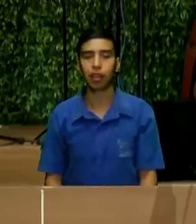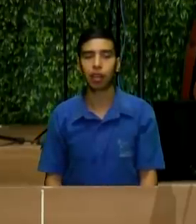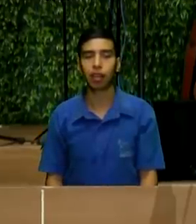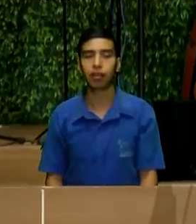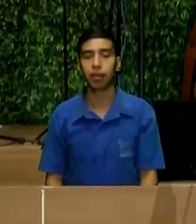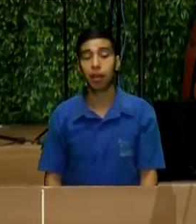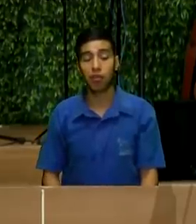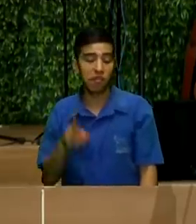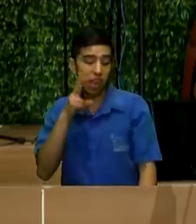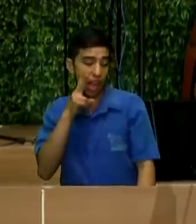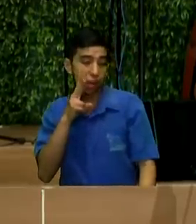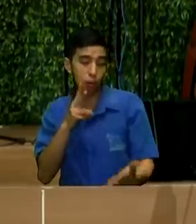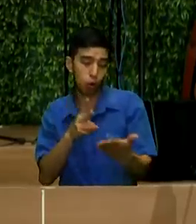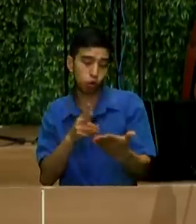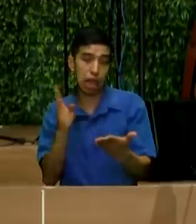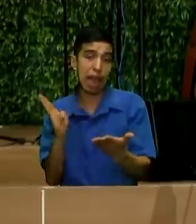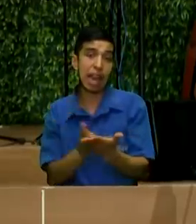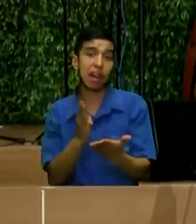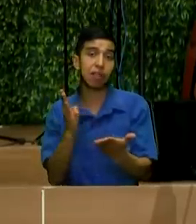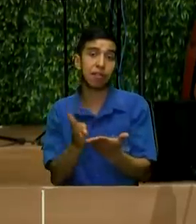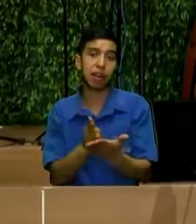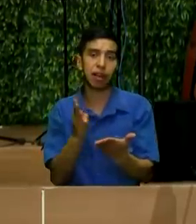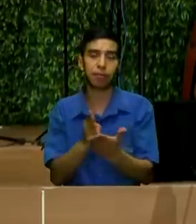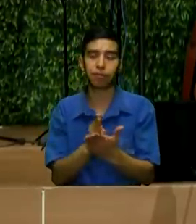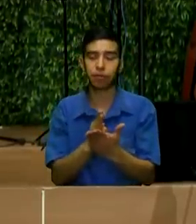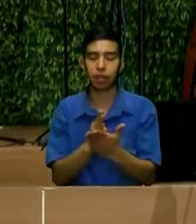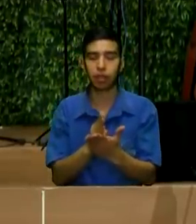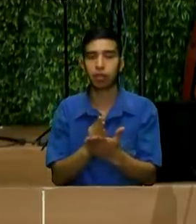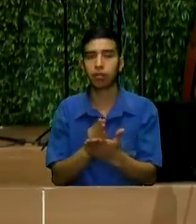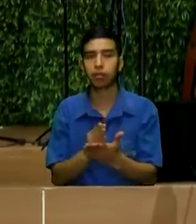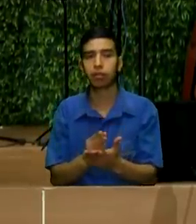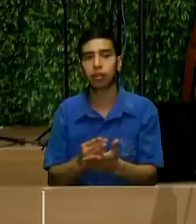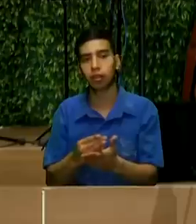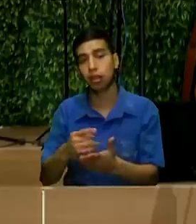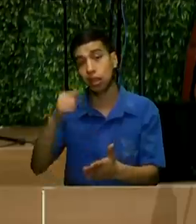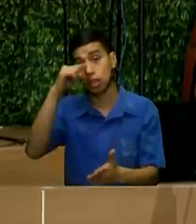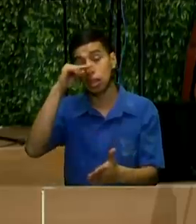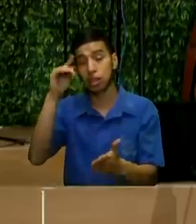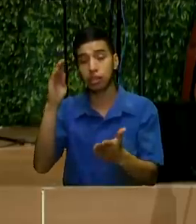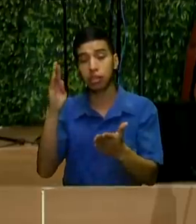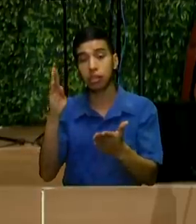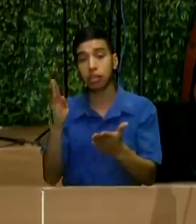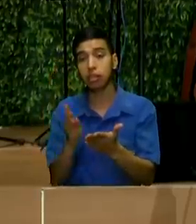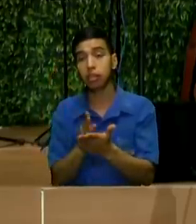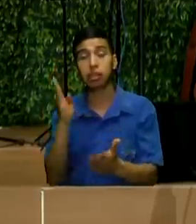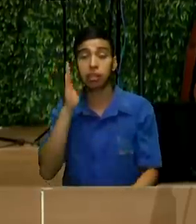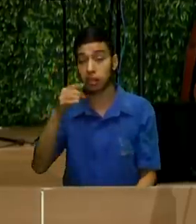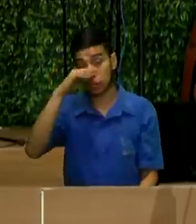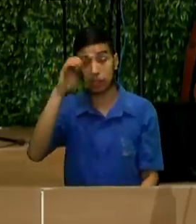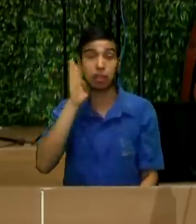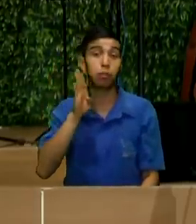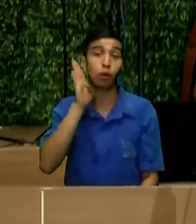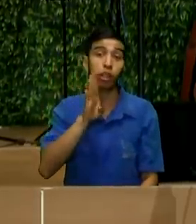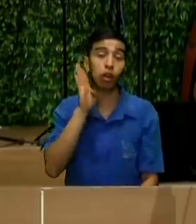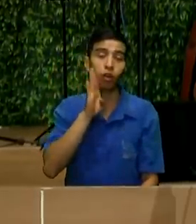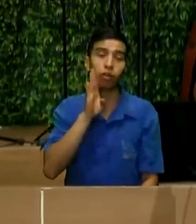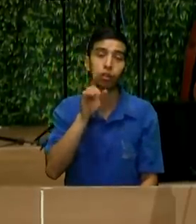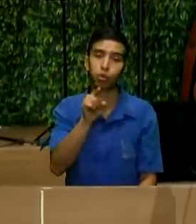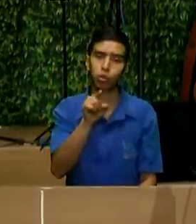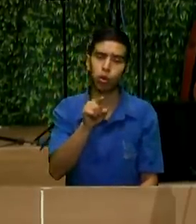continuación. Mira, Timoteo, si vas a pelear la batalla, lo primero que tienes que saber es que tienes que sufrir